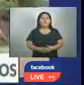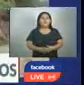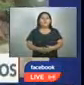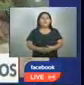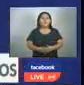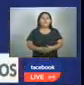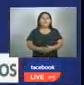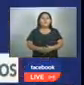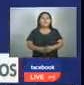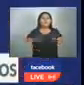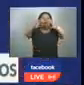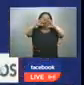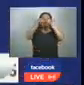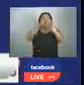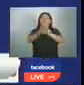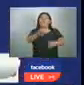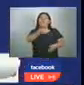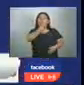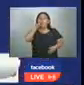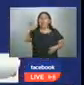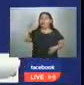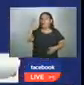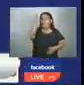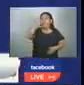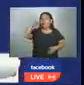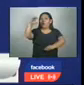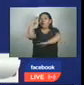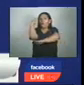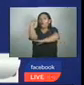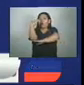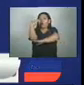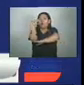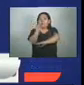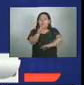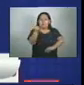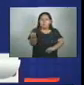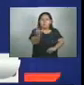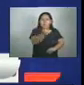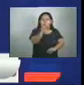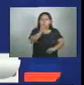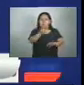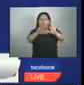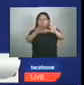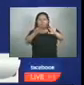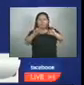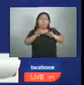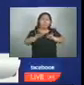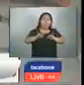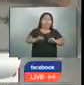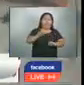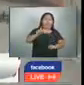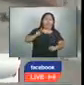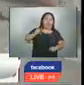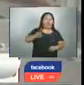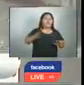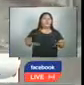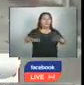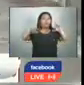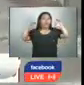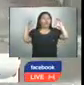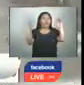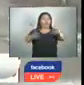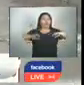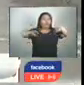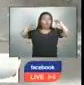En noticias internacionales. En Colombia, más de 270 personas han fallecido en lo que va del año a causa de las lluvias que